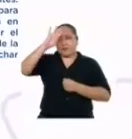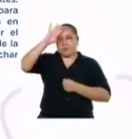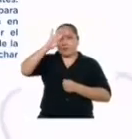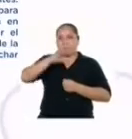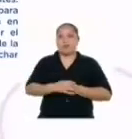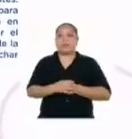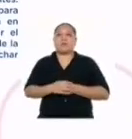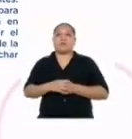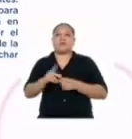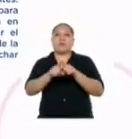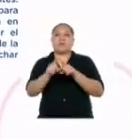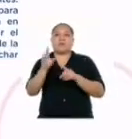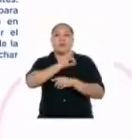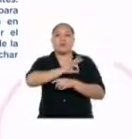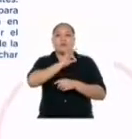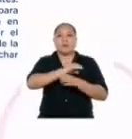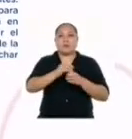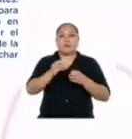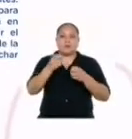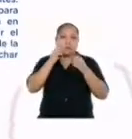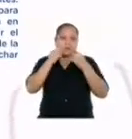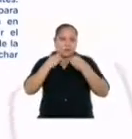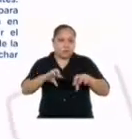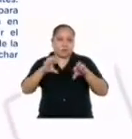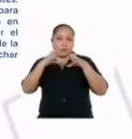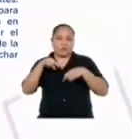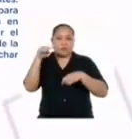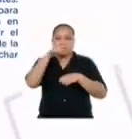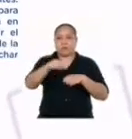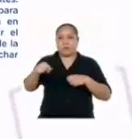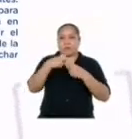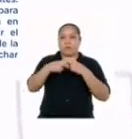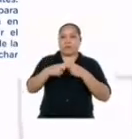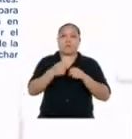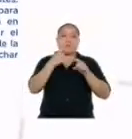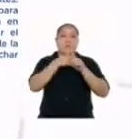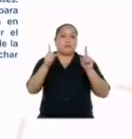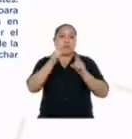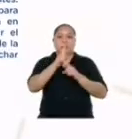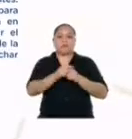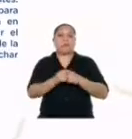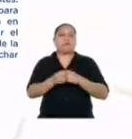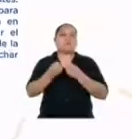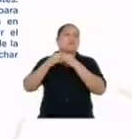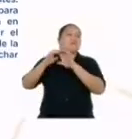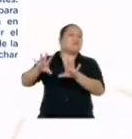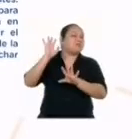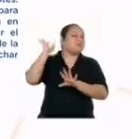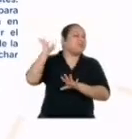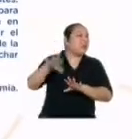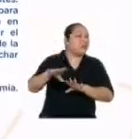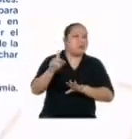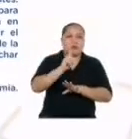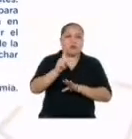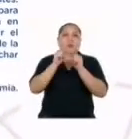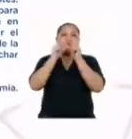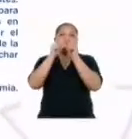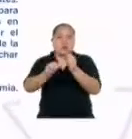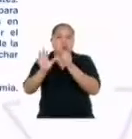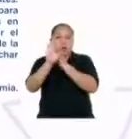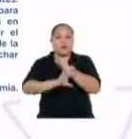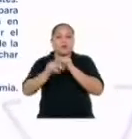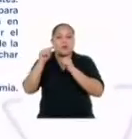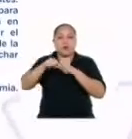las oportunidades en medio de las dificultades. Sin embargo, no podemos bajar la guardia porque aún estamos en